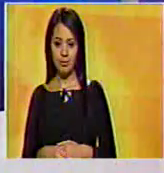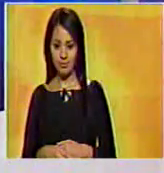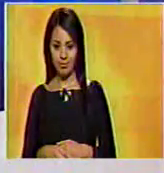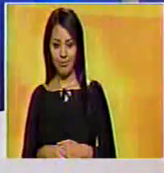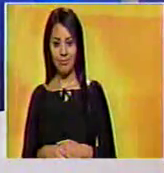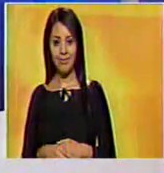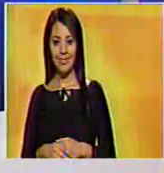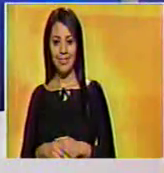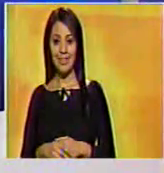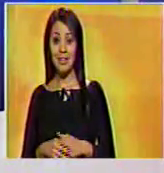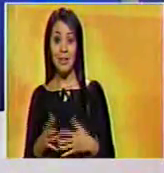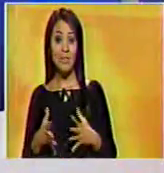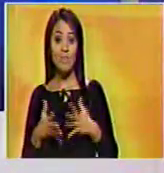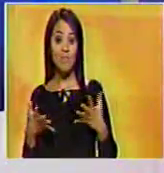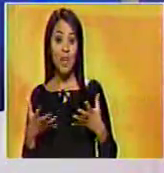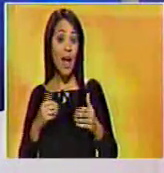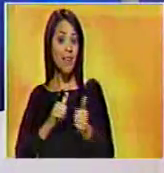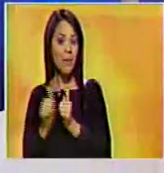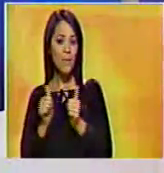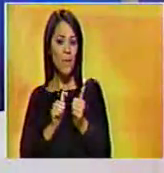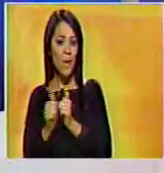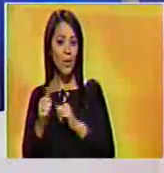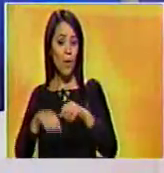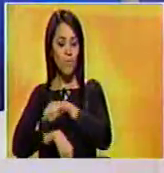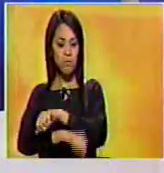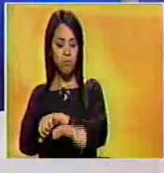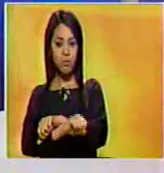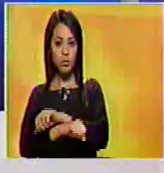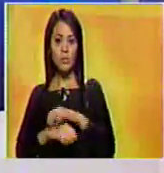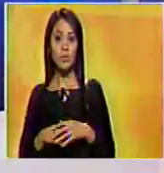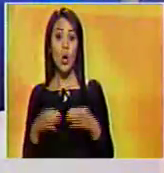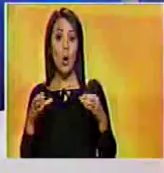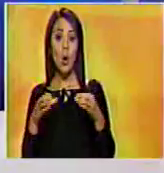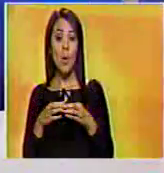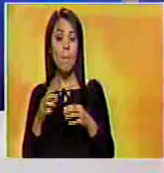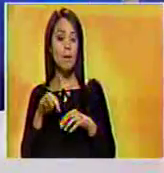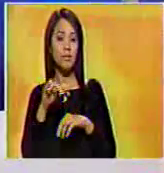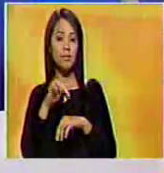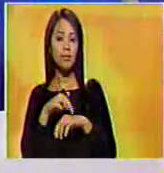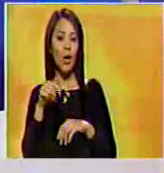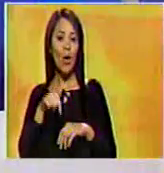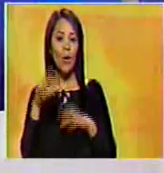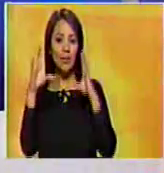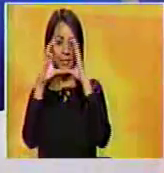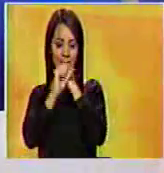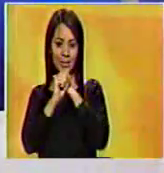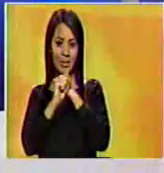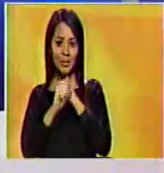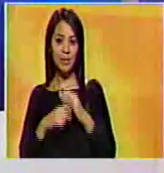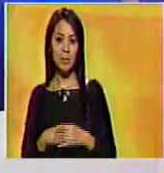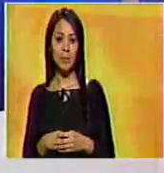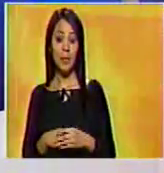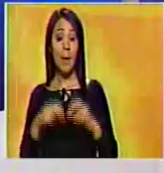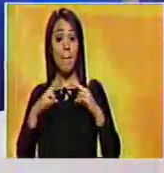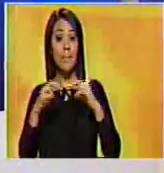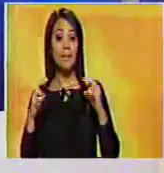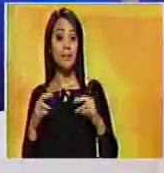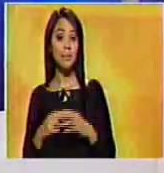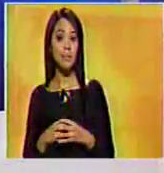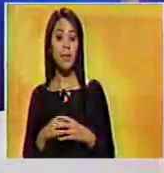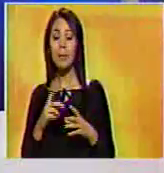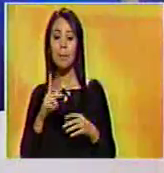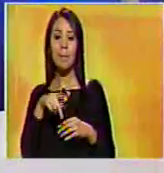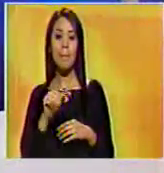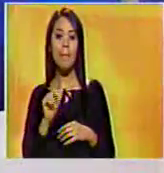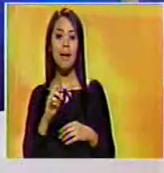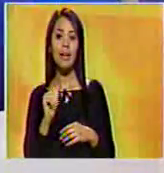Damos el pitazo inicial en los deportes con fútbol porque la selección nacional se mide esta noche ante Paraguay en Asunción, encuentro que usted